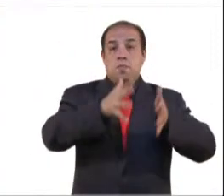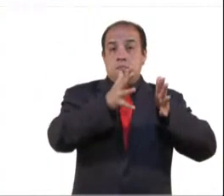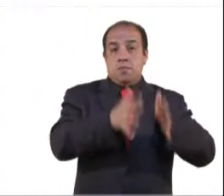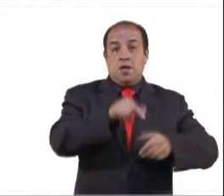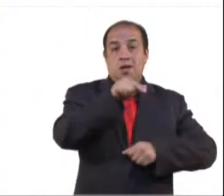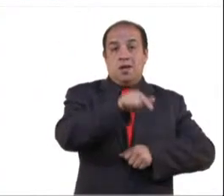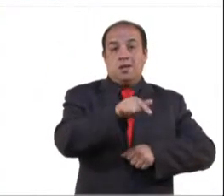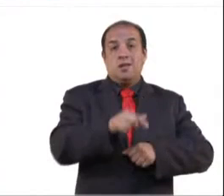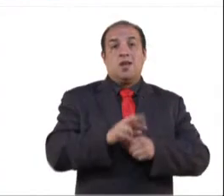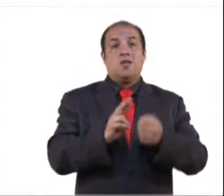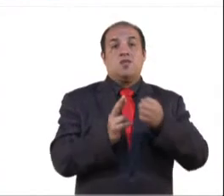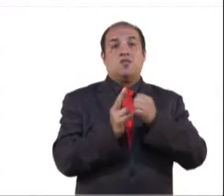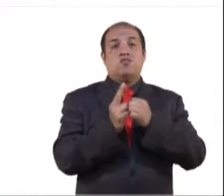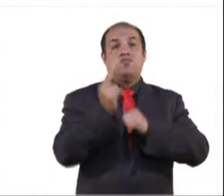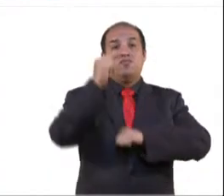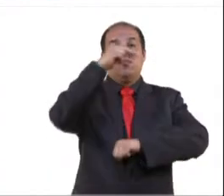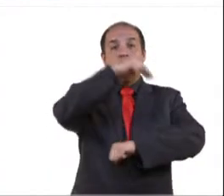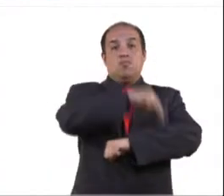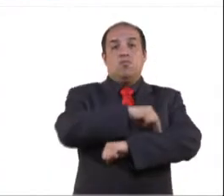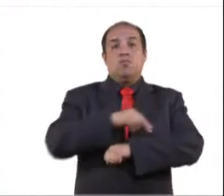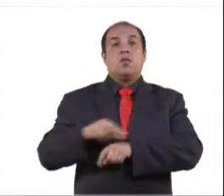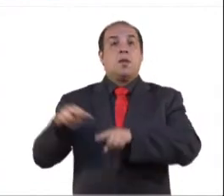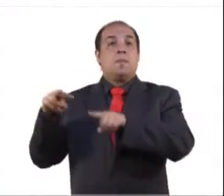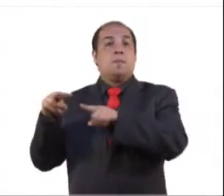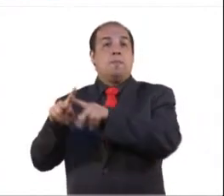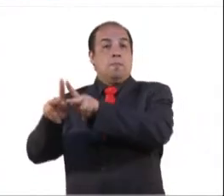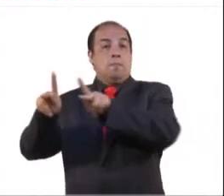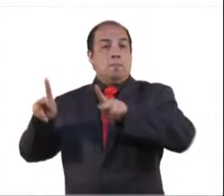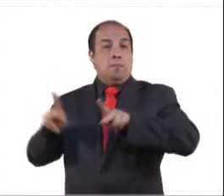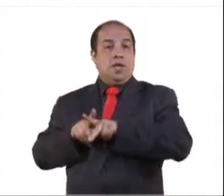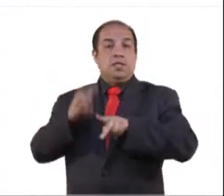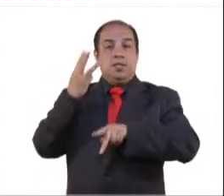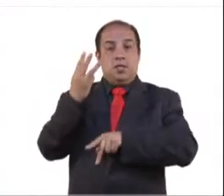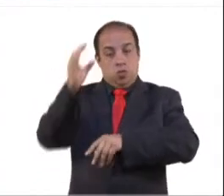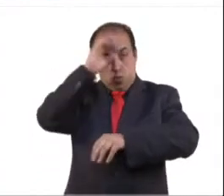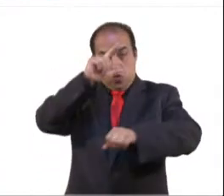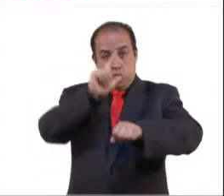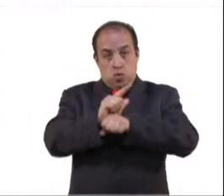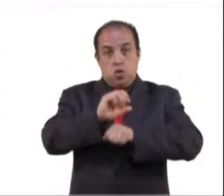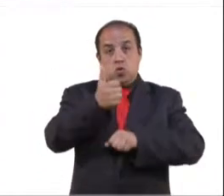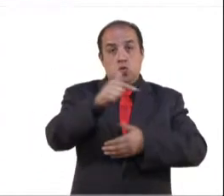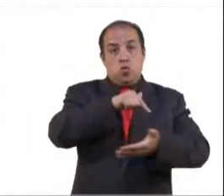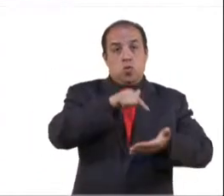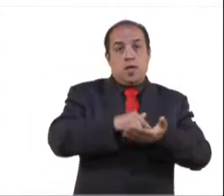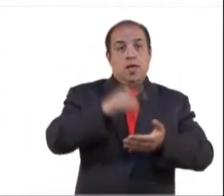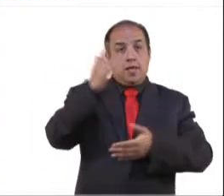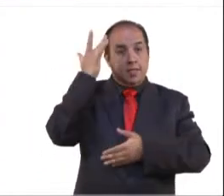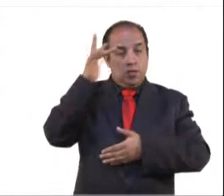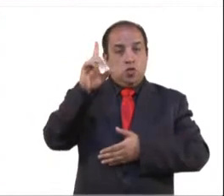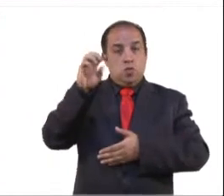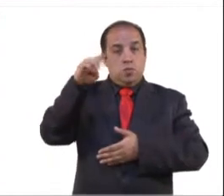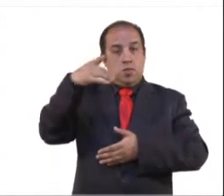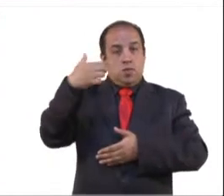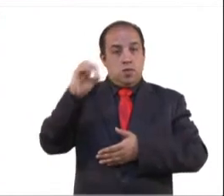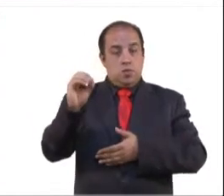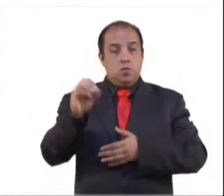y la Plaza de las Tres Culturas, y vamos a tener otro módulo en Santo Domingo también, en el Parque Linderbein